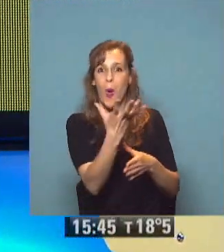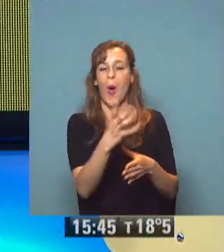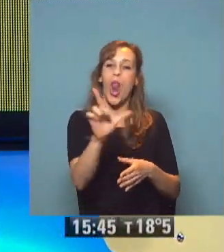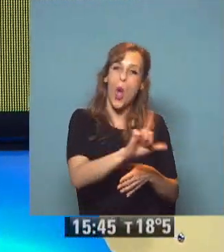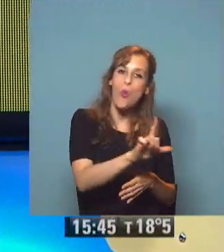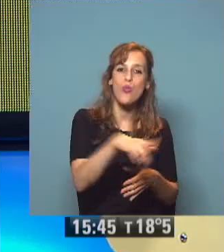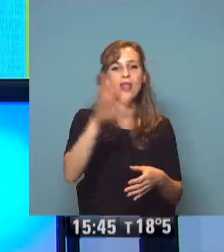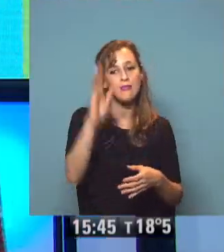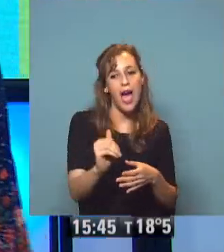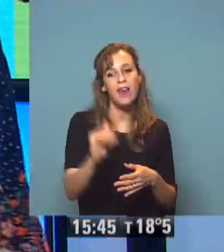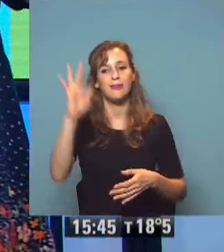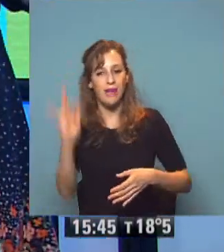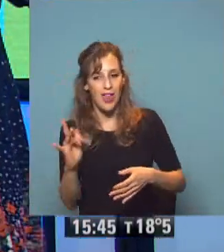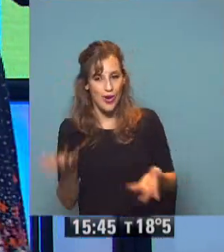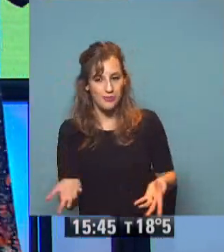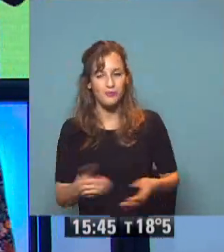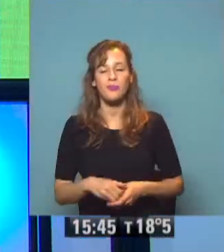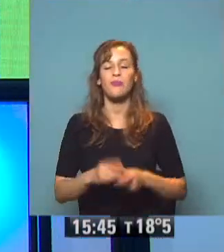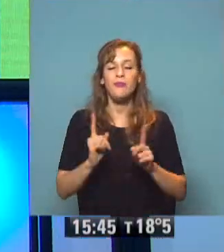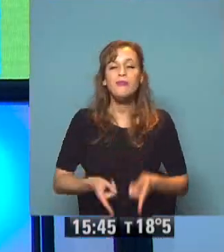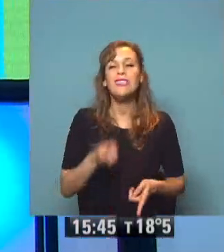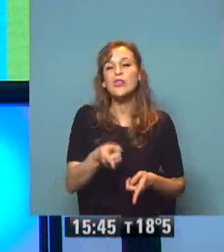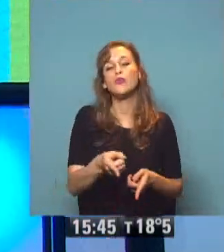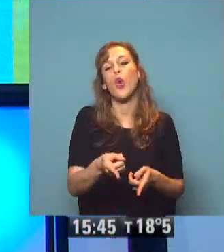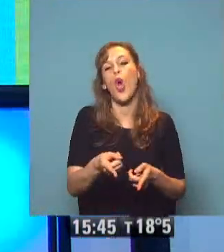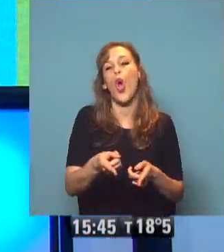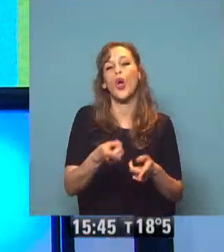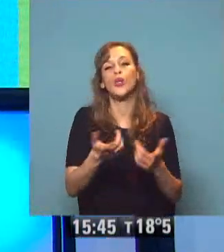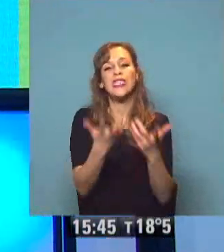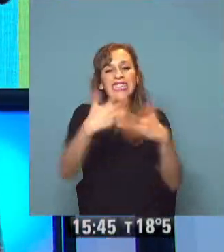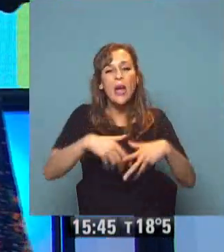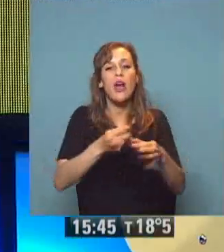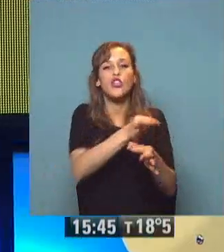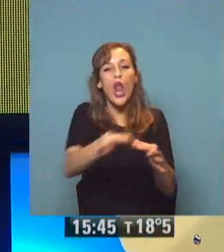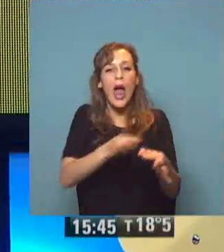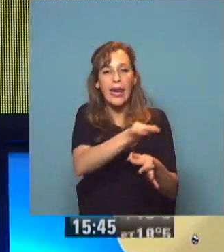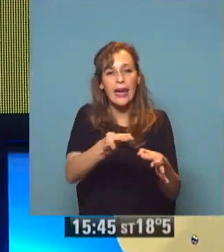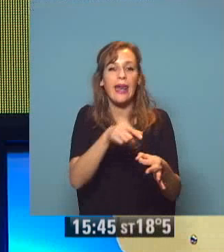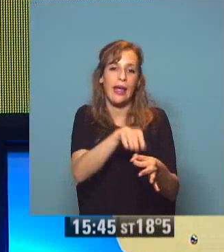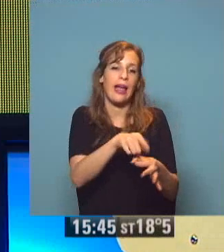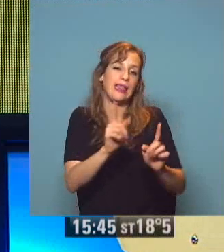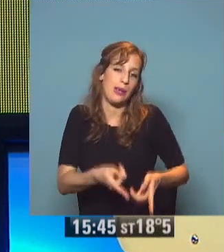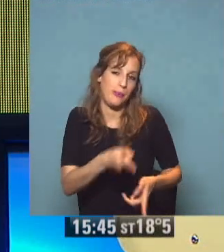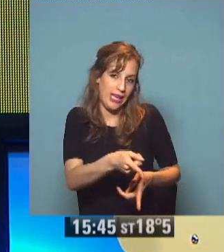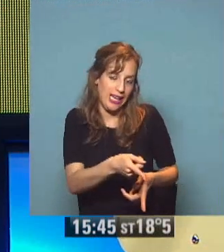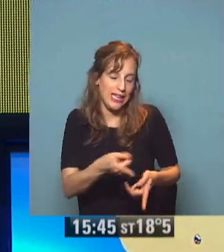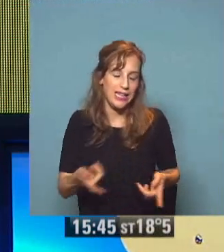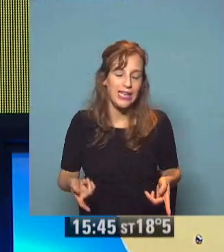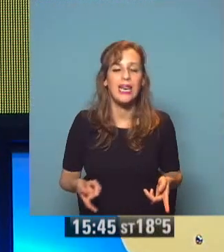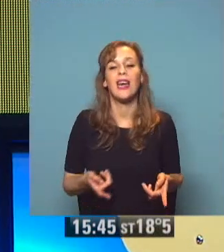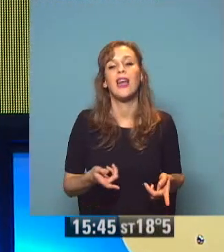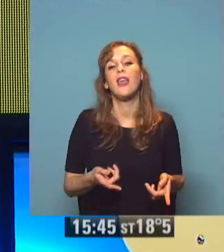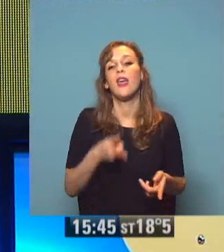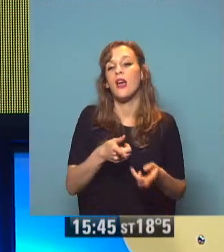realidad planetas, no sé, de componentes del sistema solar, porque teníamos el Sol y la Luna, que también claro, que no son parte. Planetas, pero que, estaba, que tenían que ver